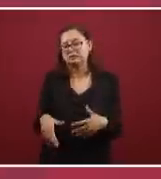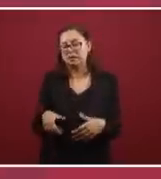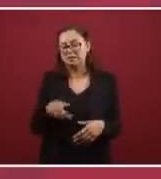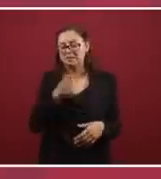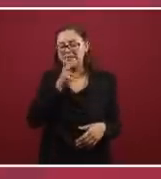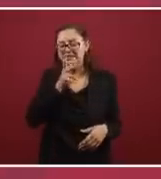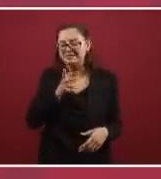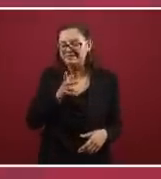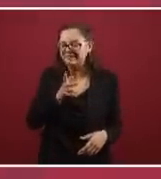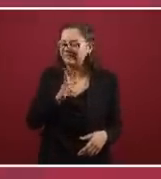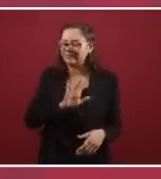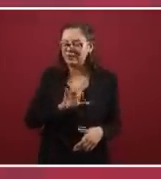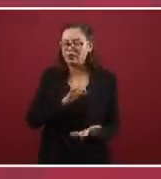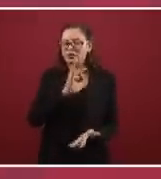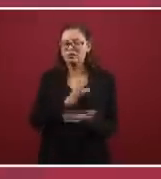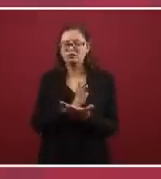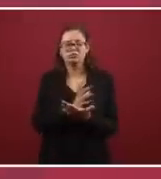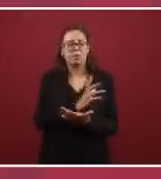y